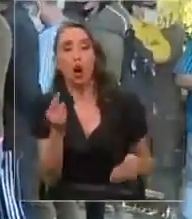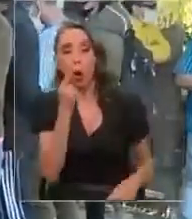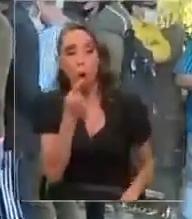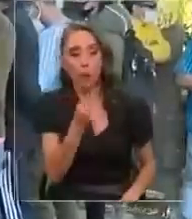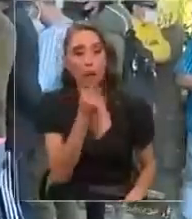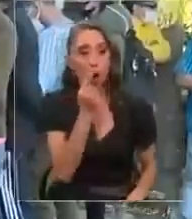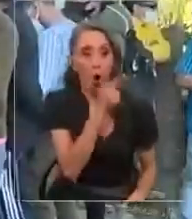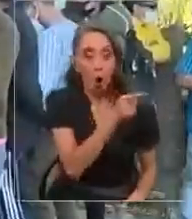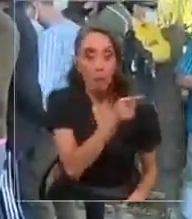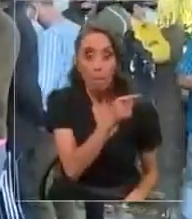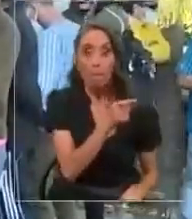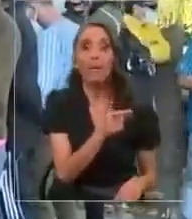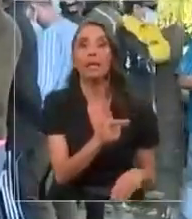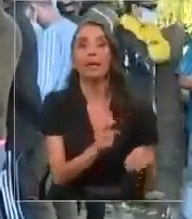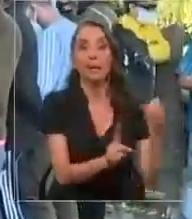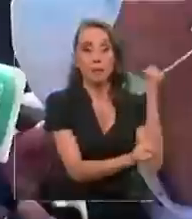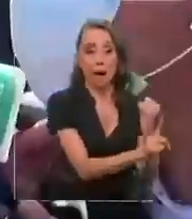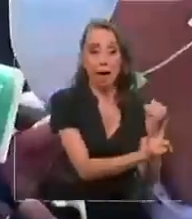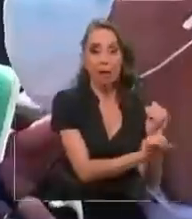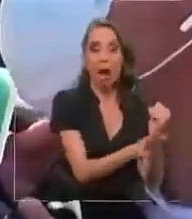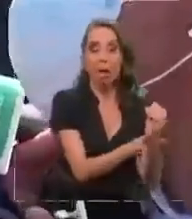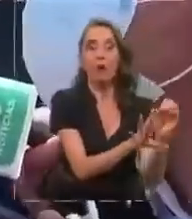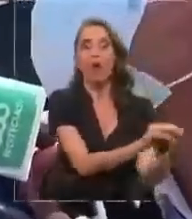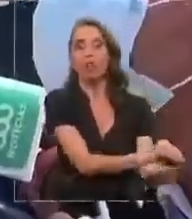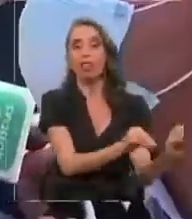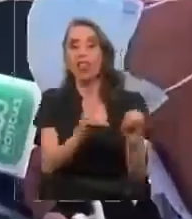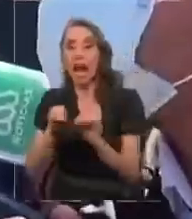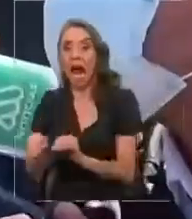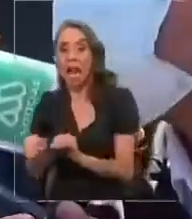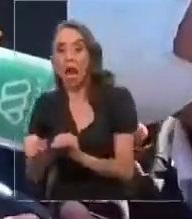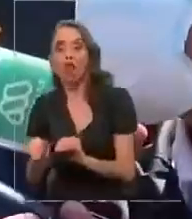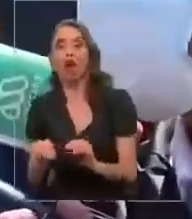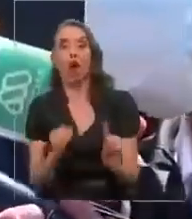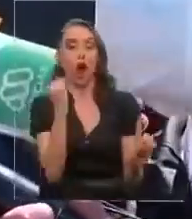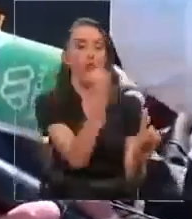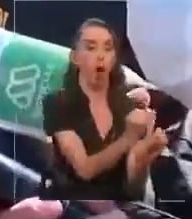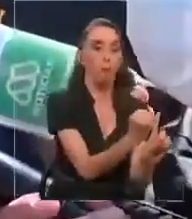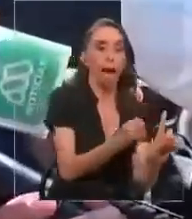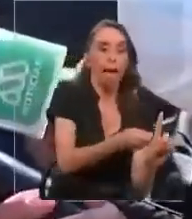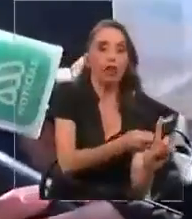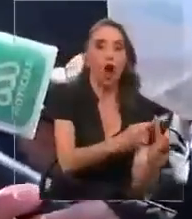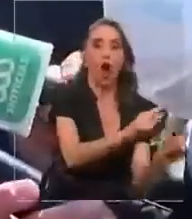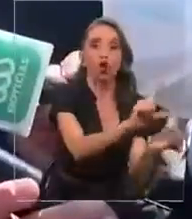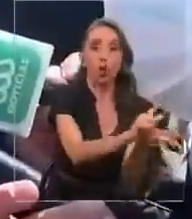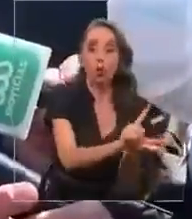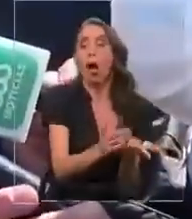haya trasladado al menor a este lugar, que el crimen hubiese ocurrido en otro sector? Caben todas las